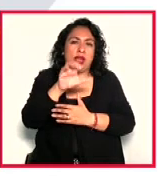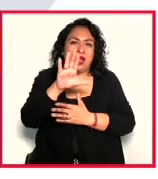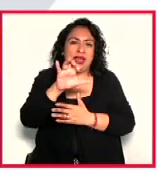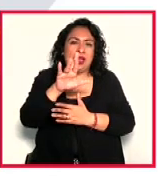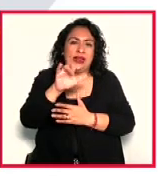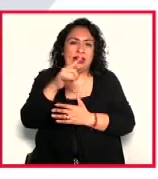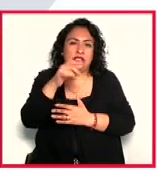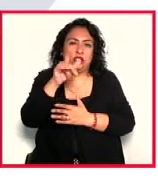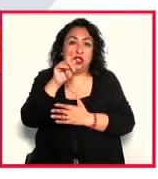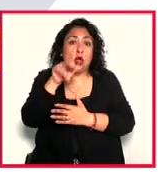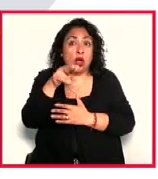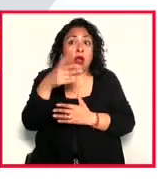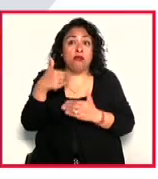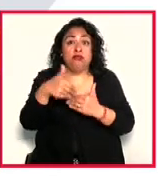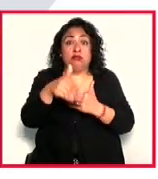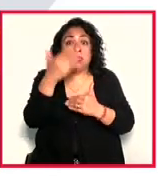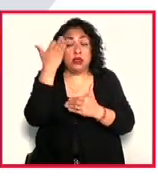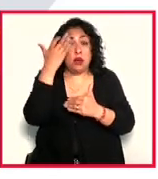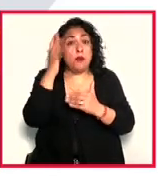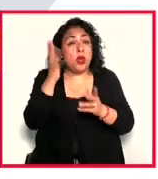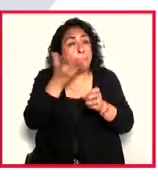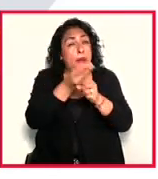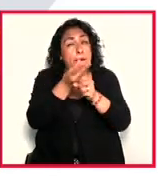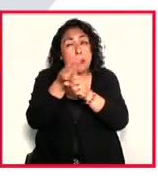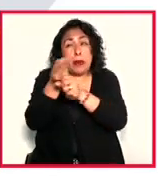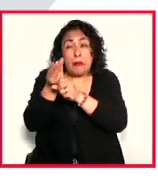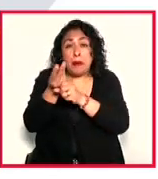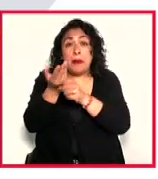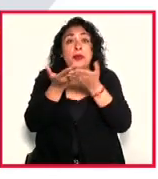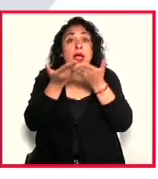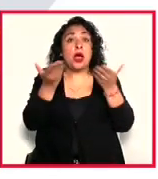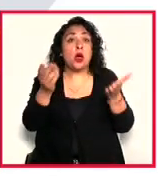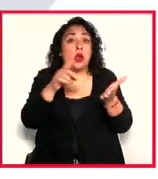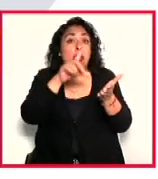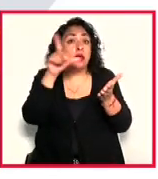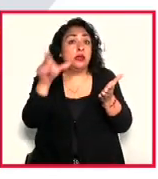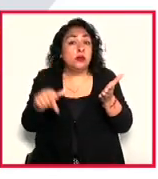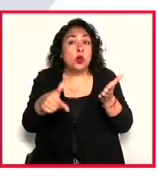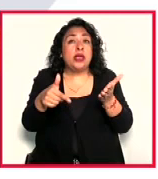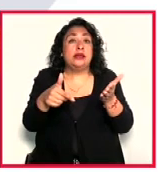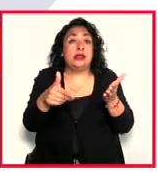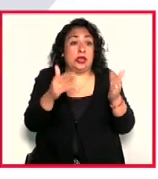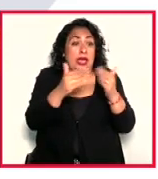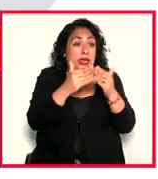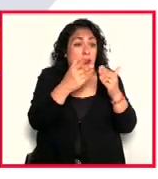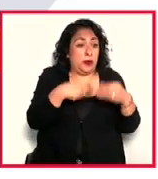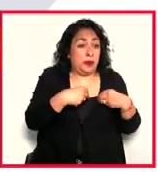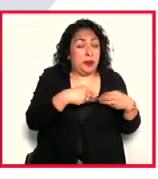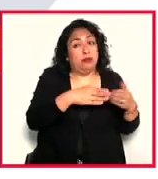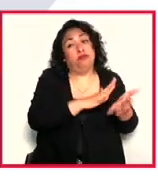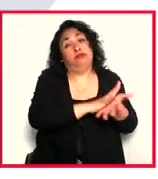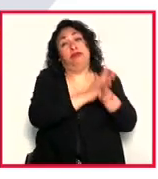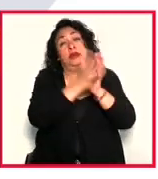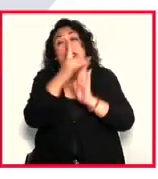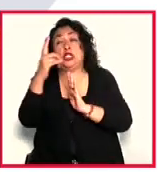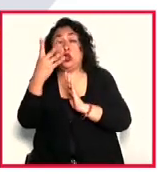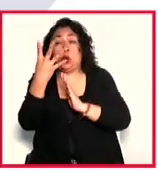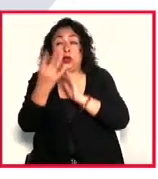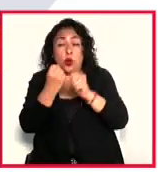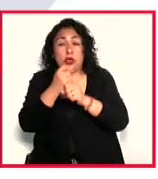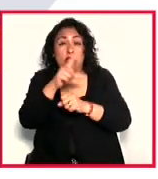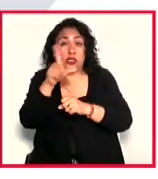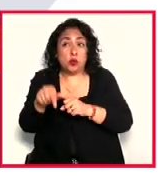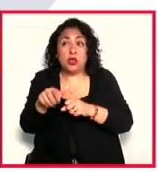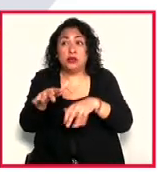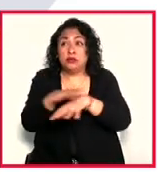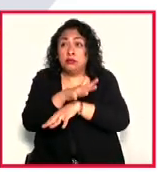rato en un proceso de restauración y ahora, después de haber sido su residencia, se convierte 104 años después de su natalicio en un espacio